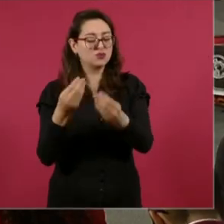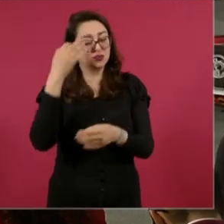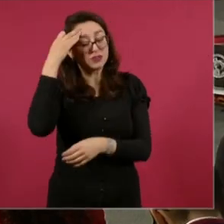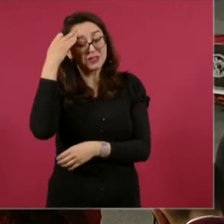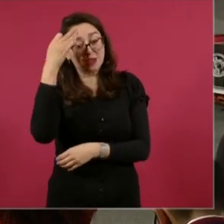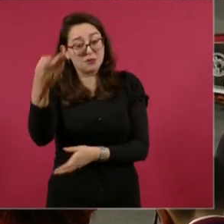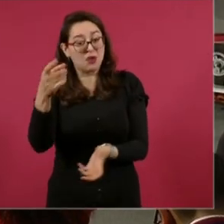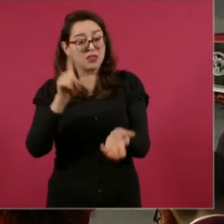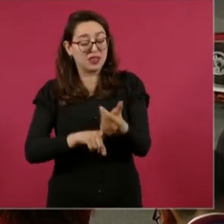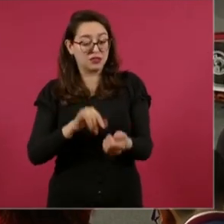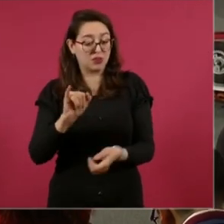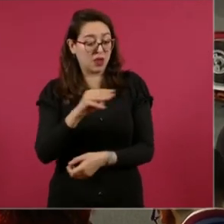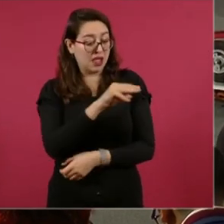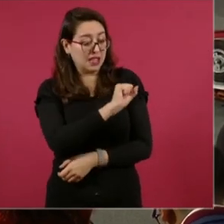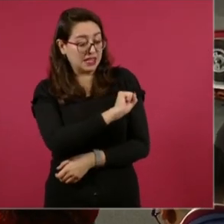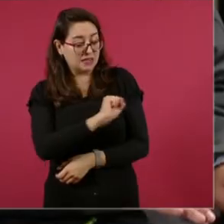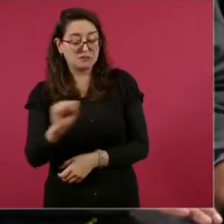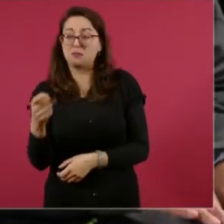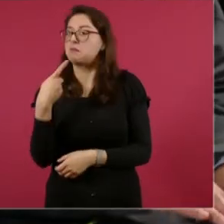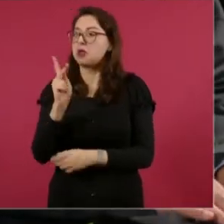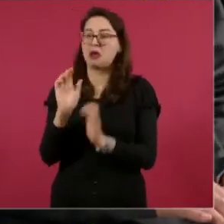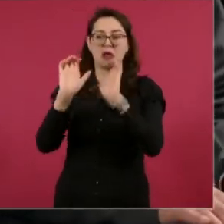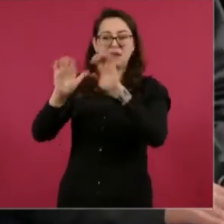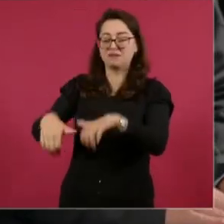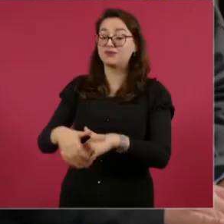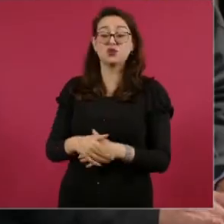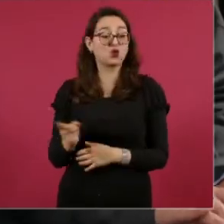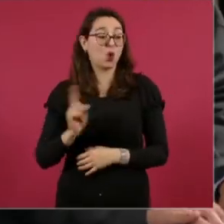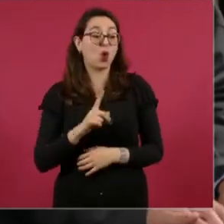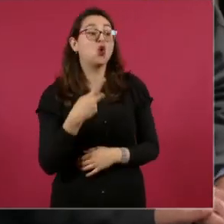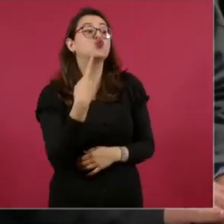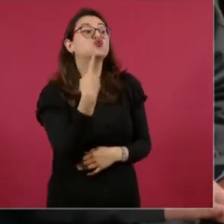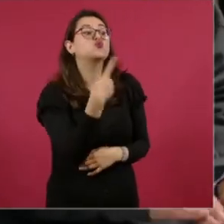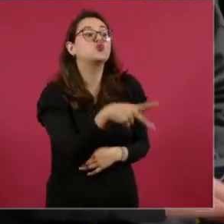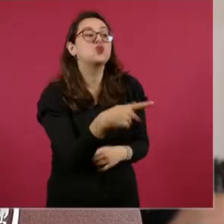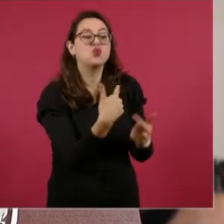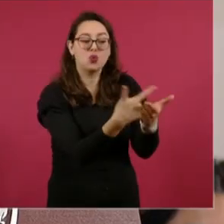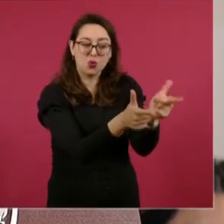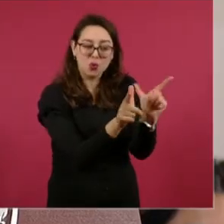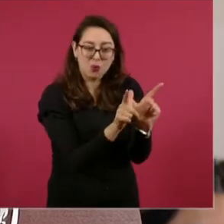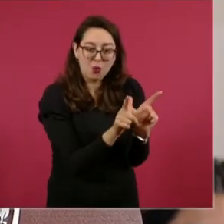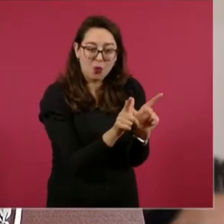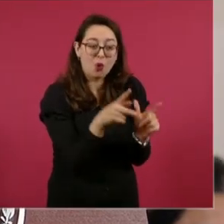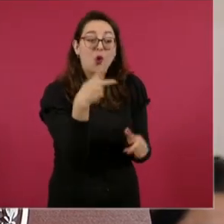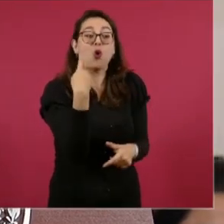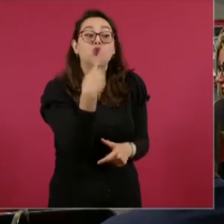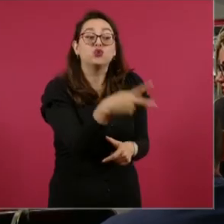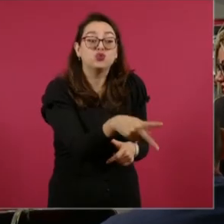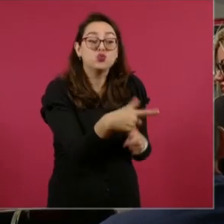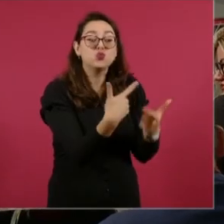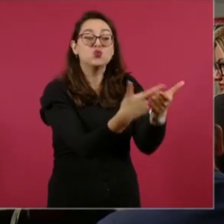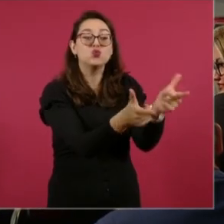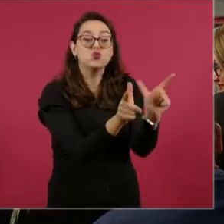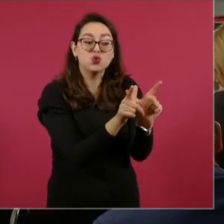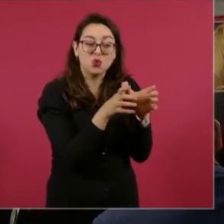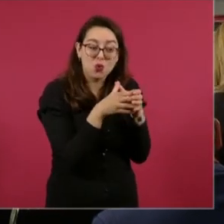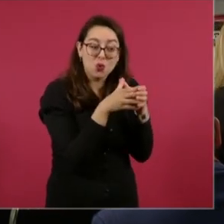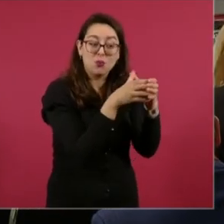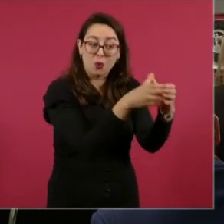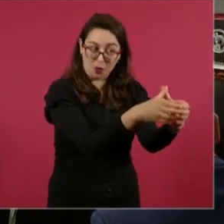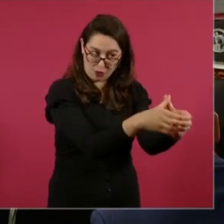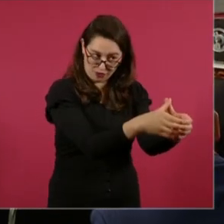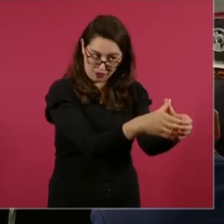Bienestar. O sea, pero no los incorporados. Los que tú representas o los que tú no, defiendes. No, no, son denuncias. A lo mejor